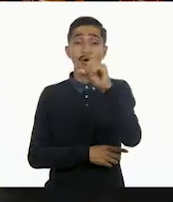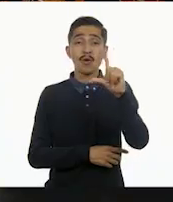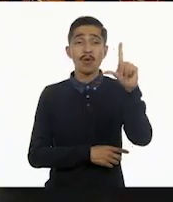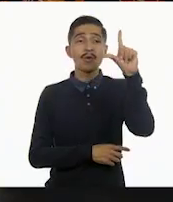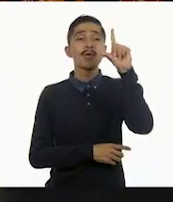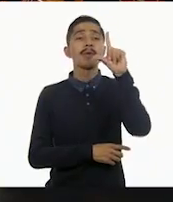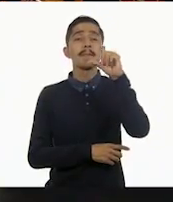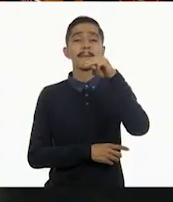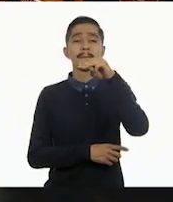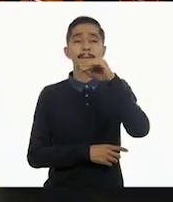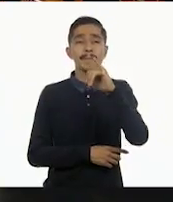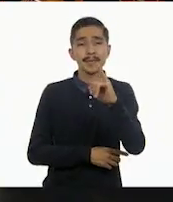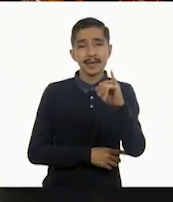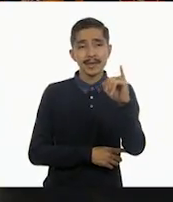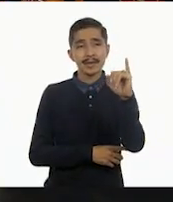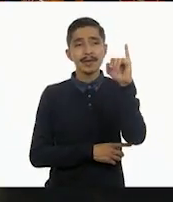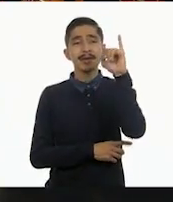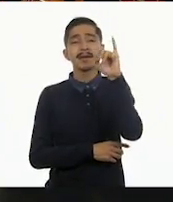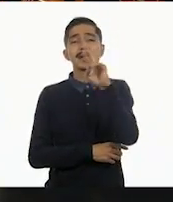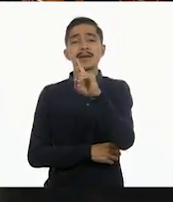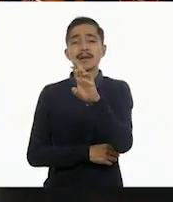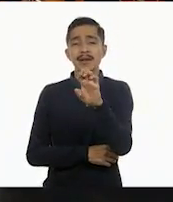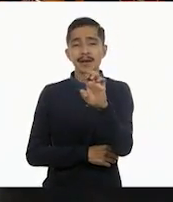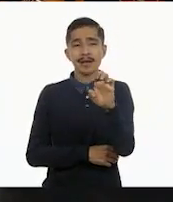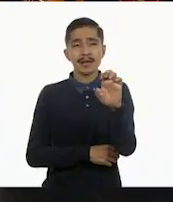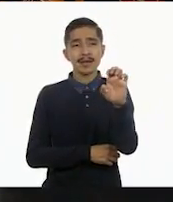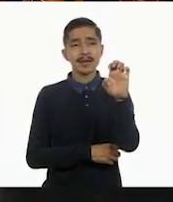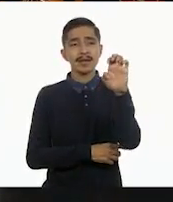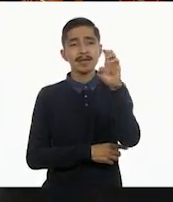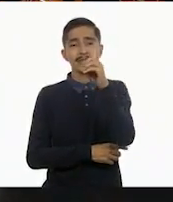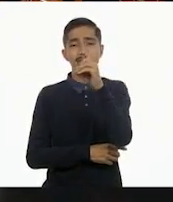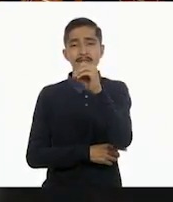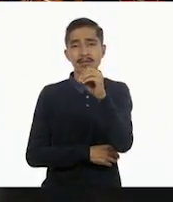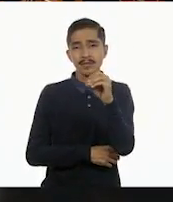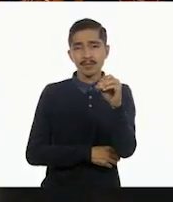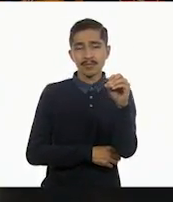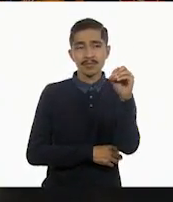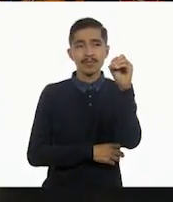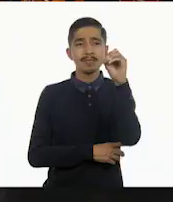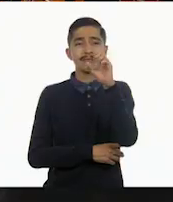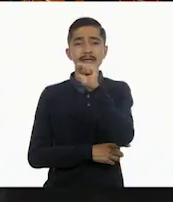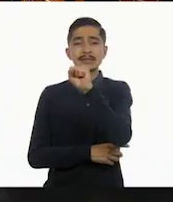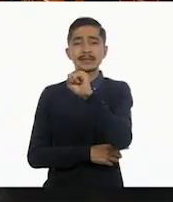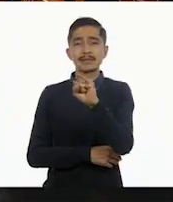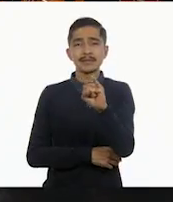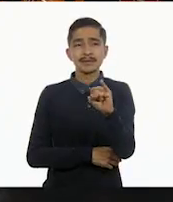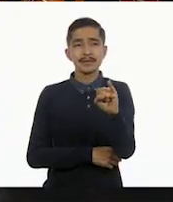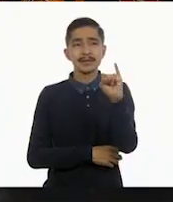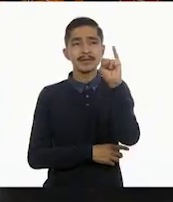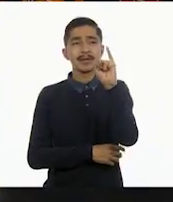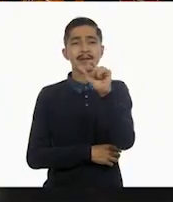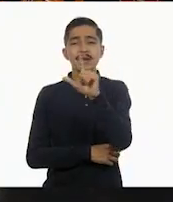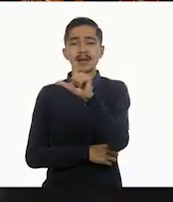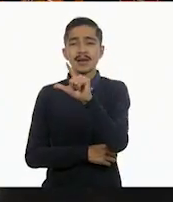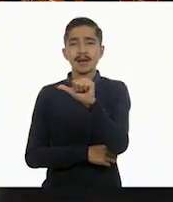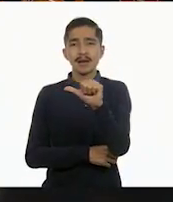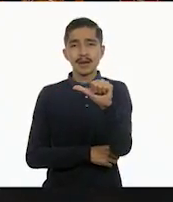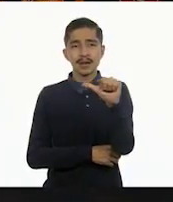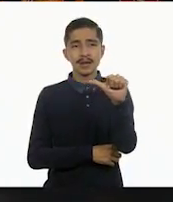sol, mi, re, do, si, la,